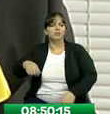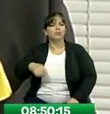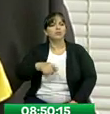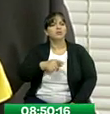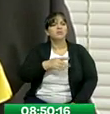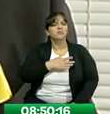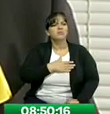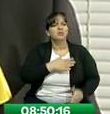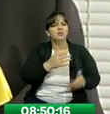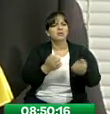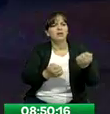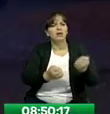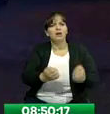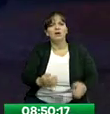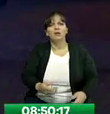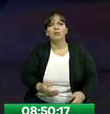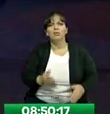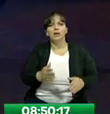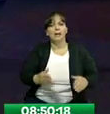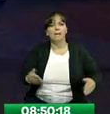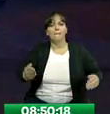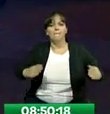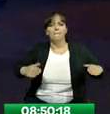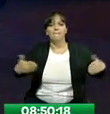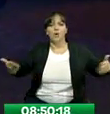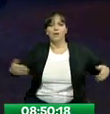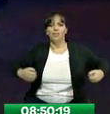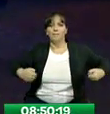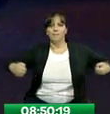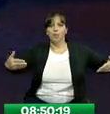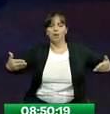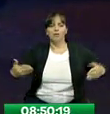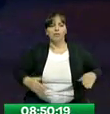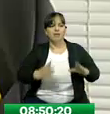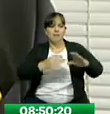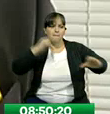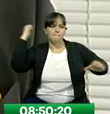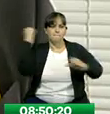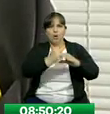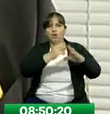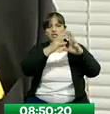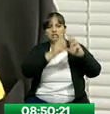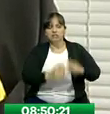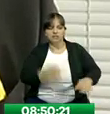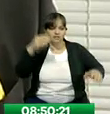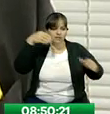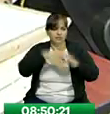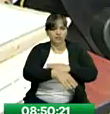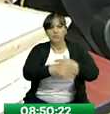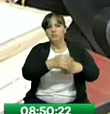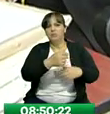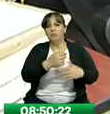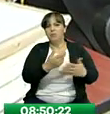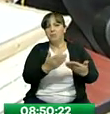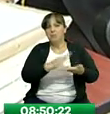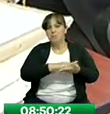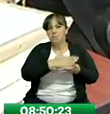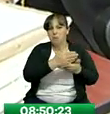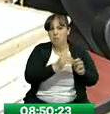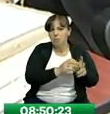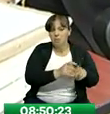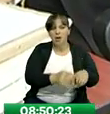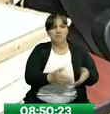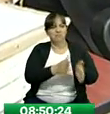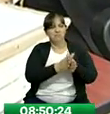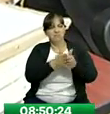ventana y se le sustrajeron varios implementos personales computadoras tarjetas billetera y cosas de valor según la fiscalía